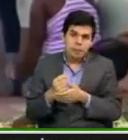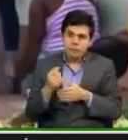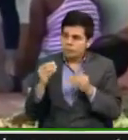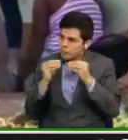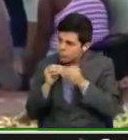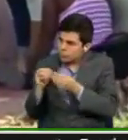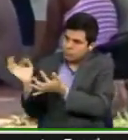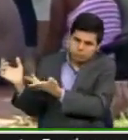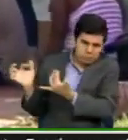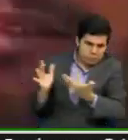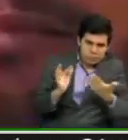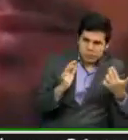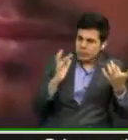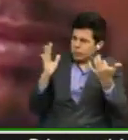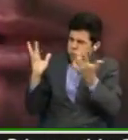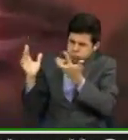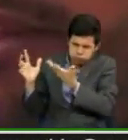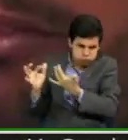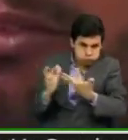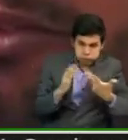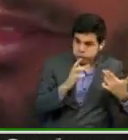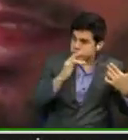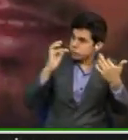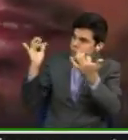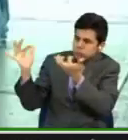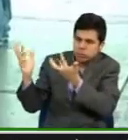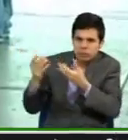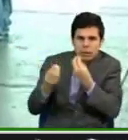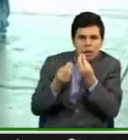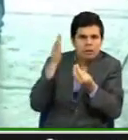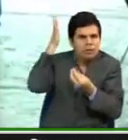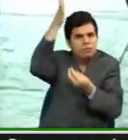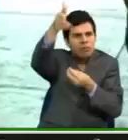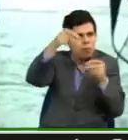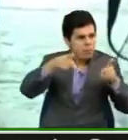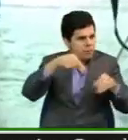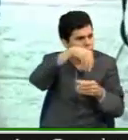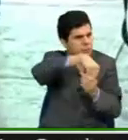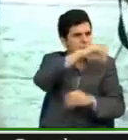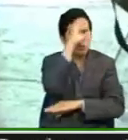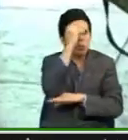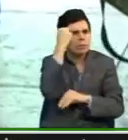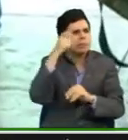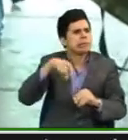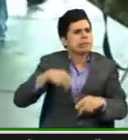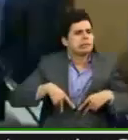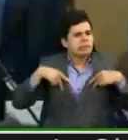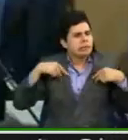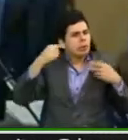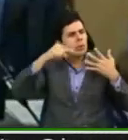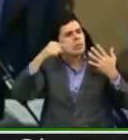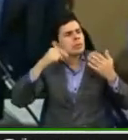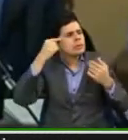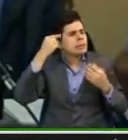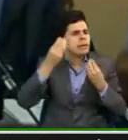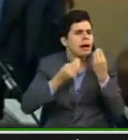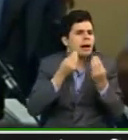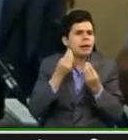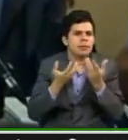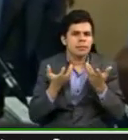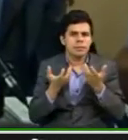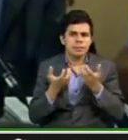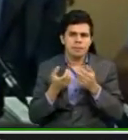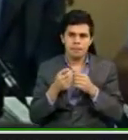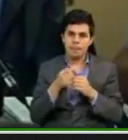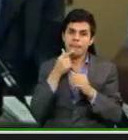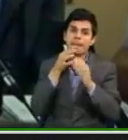día, generando una gran incógnita de cuál será el mañana para esa población que llegó a Colombia con grandes necesidades. Necesidades